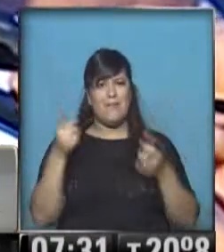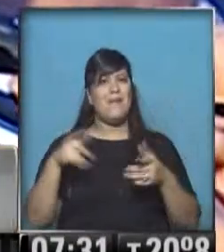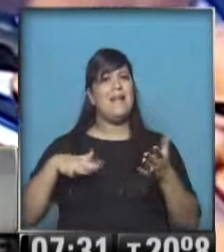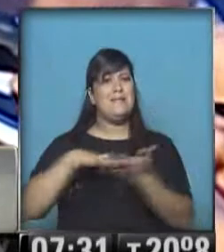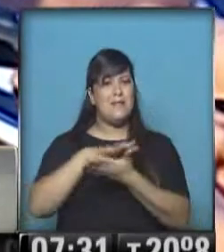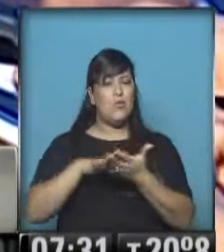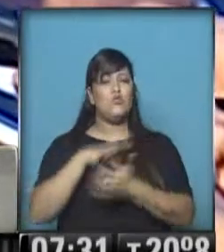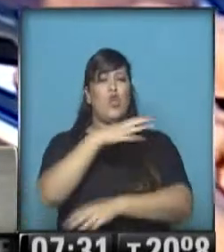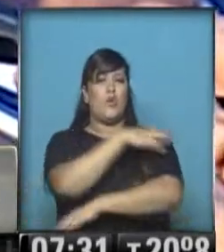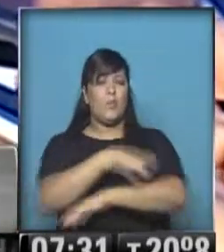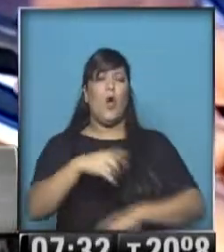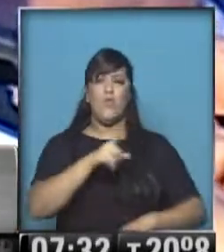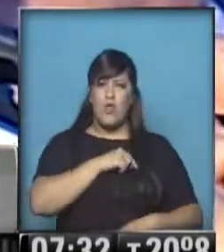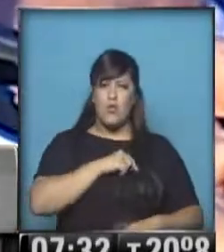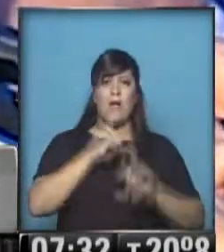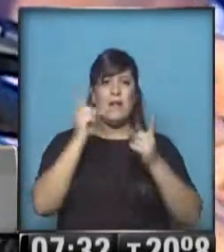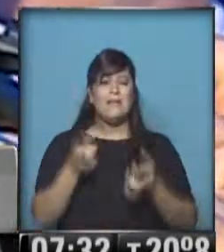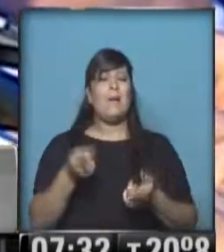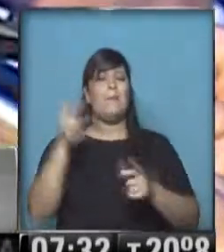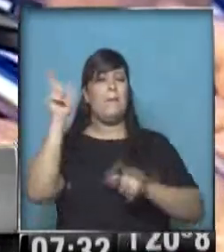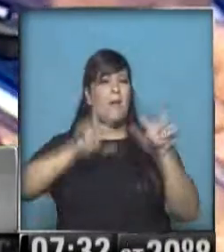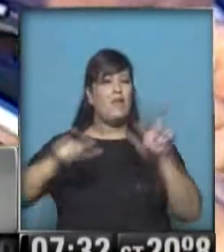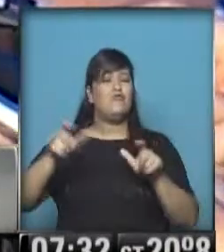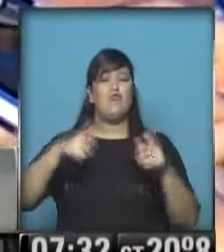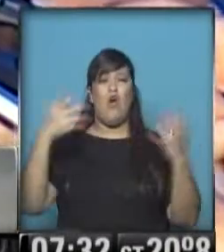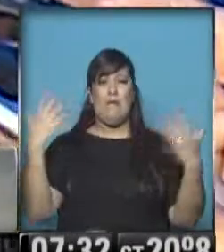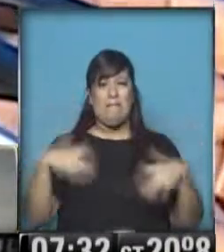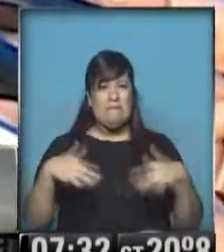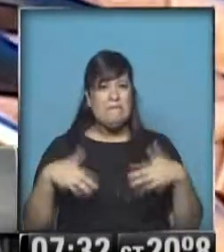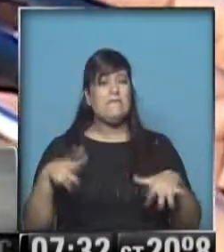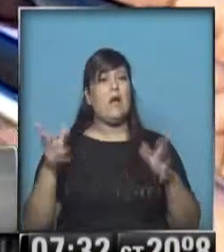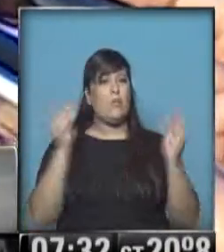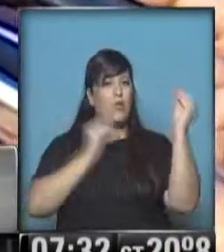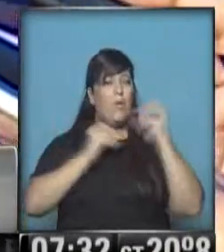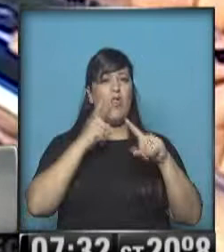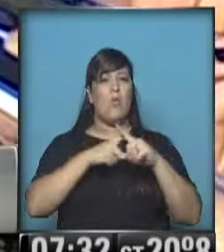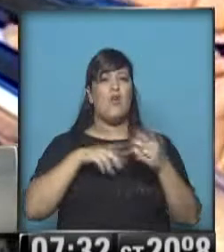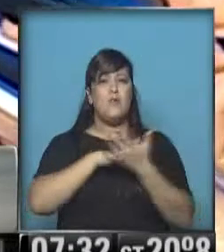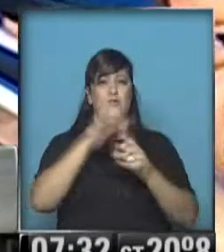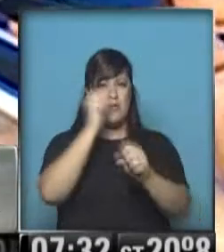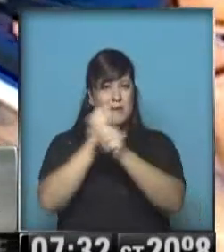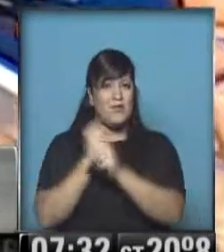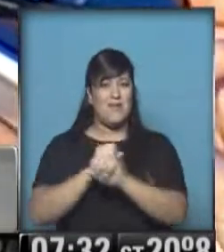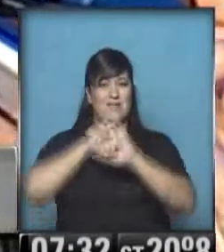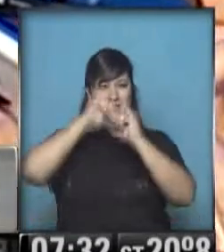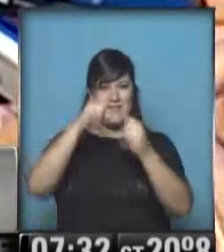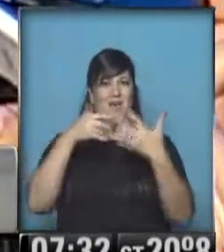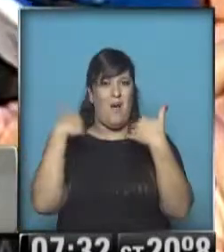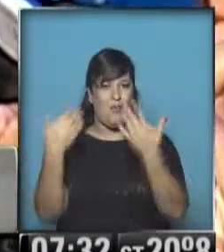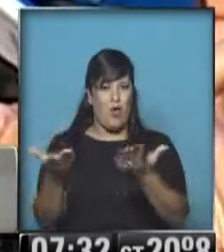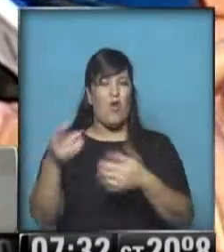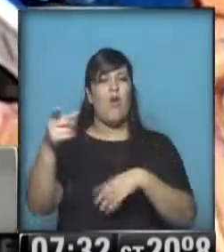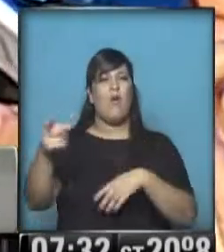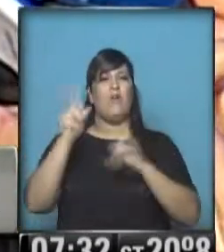de los vulnerables, que nos duele la situación de los que menos tienen, que nos preocupa la situación de los trabajadores, que nos preocupa la situación de los pibes y los viejos, que